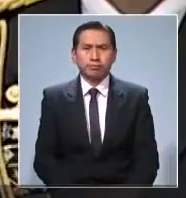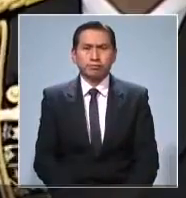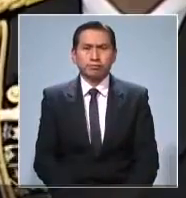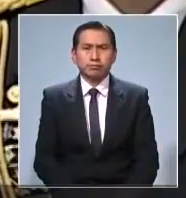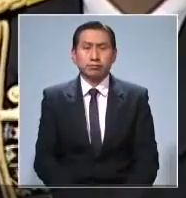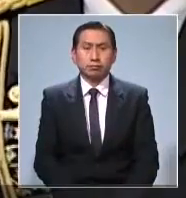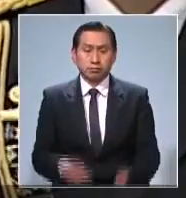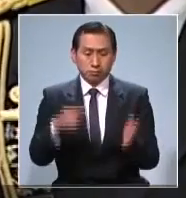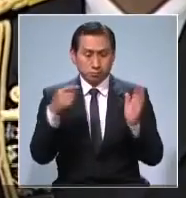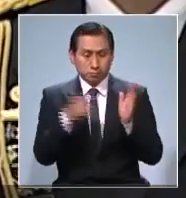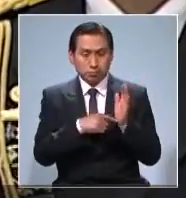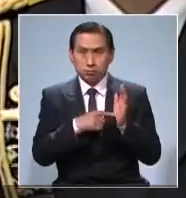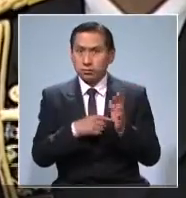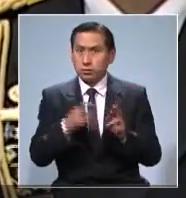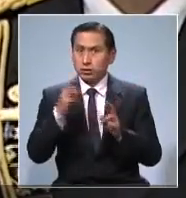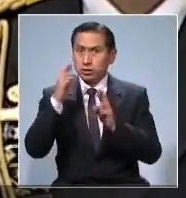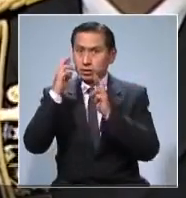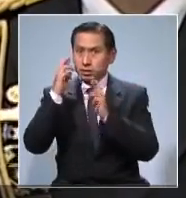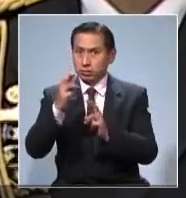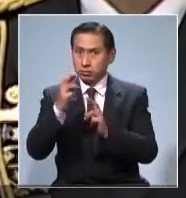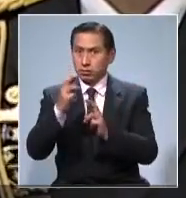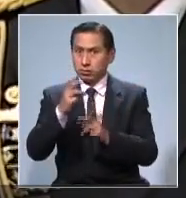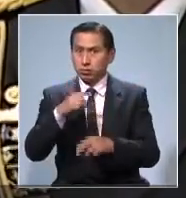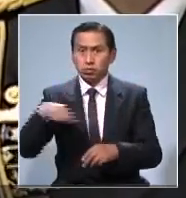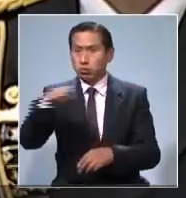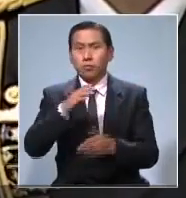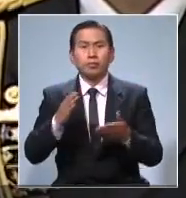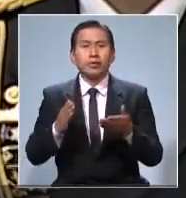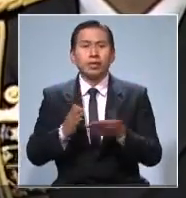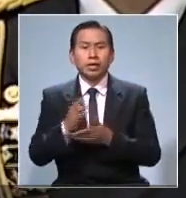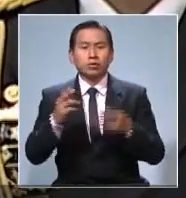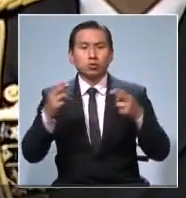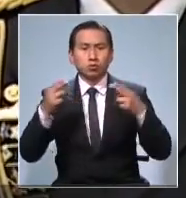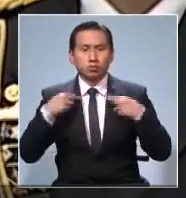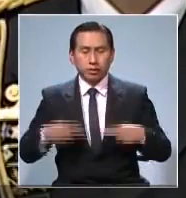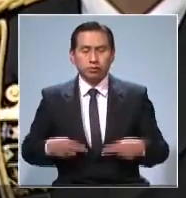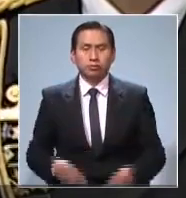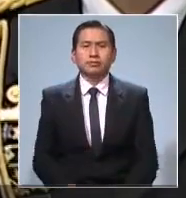Y además, el respeto de los derechos humanos.